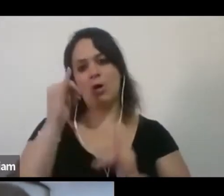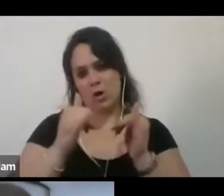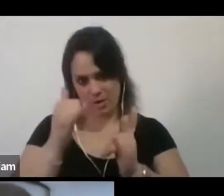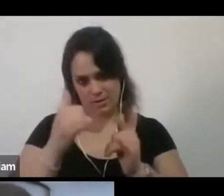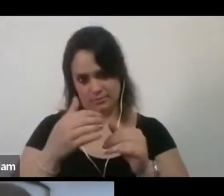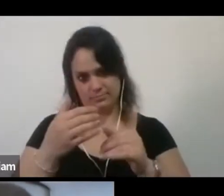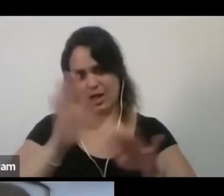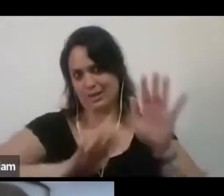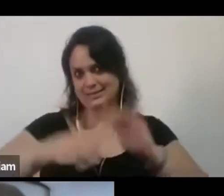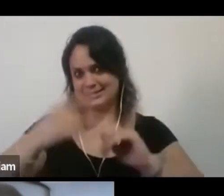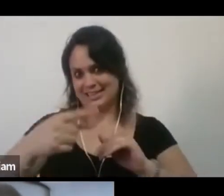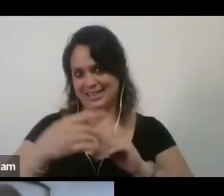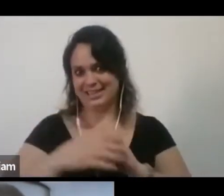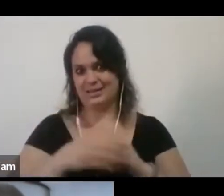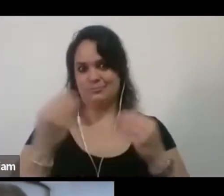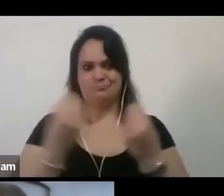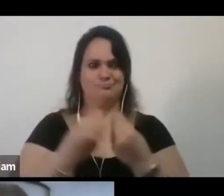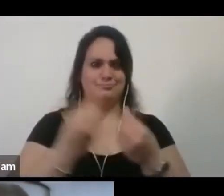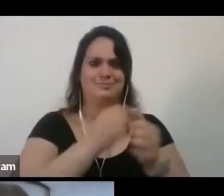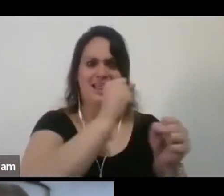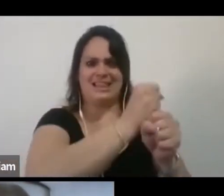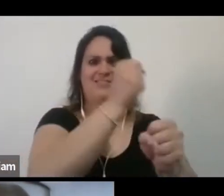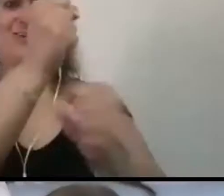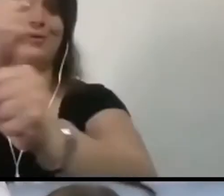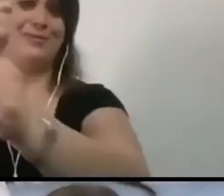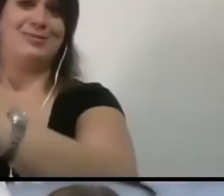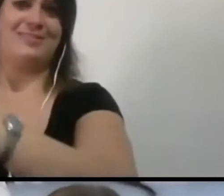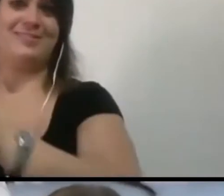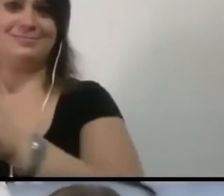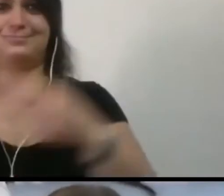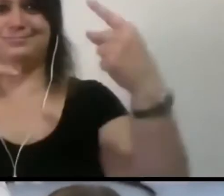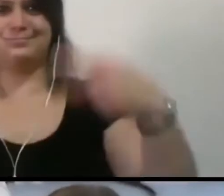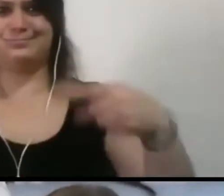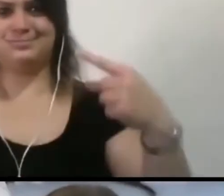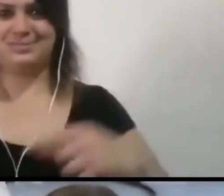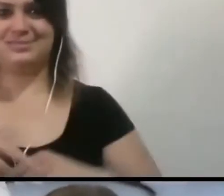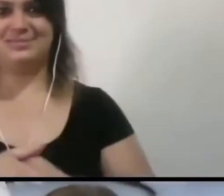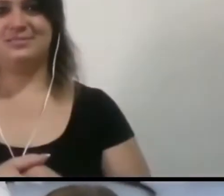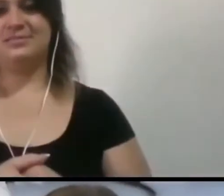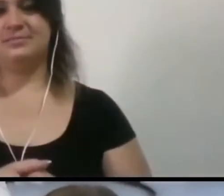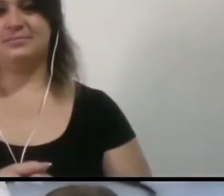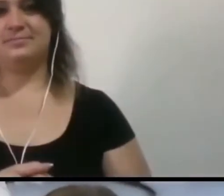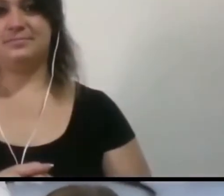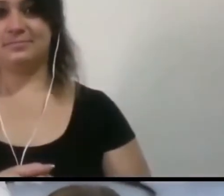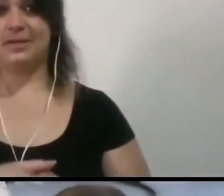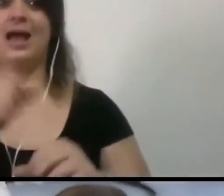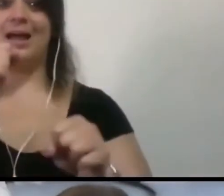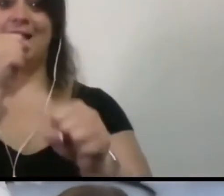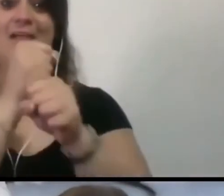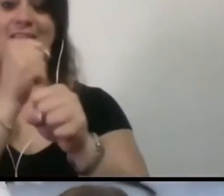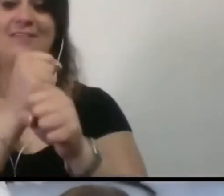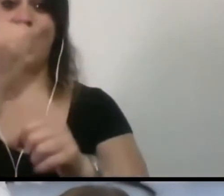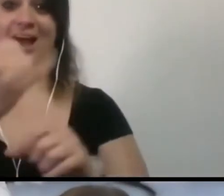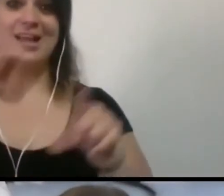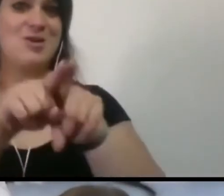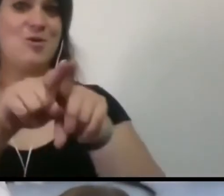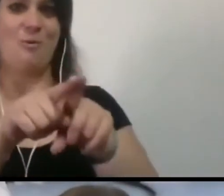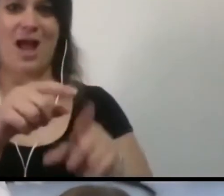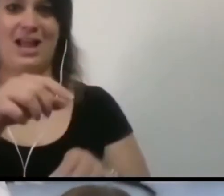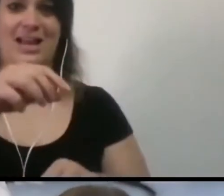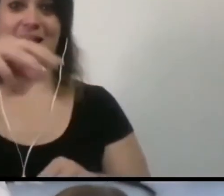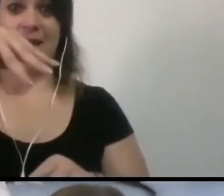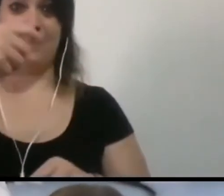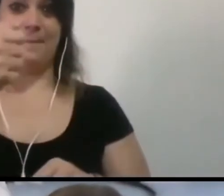hago, que tengo bastantes espacios donde trabajo, y tengo mi lugar también como Mariela y como mamá.